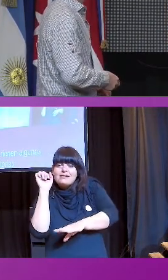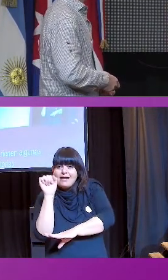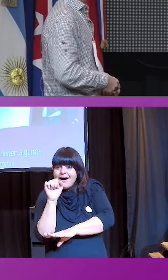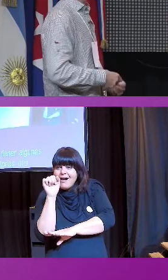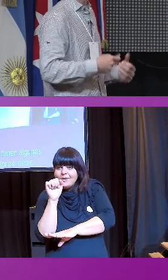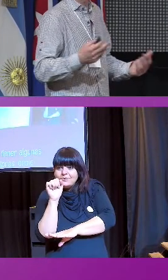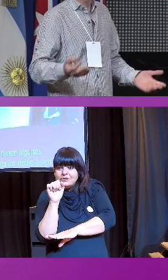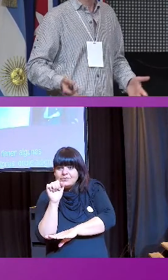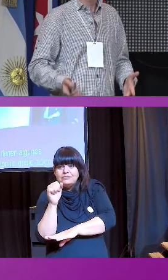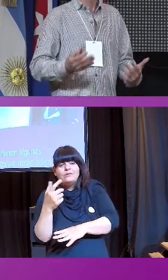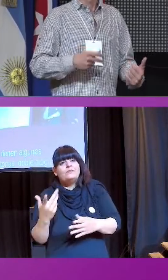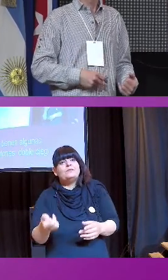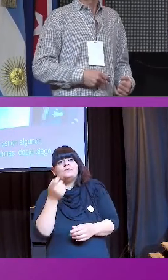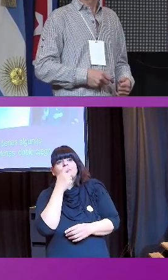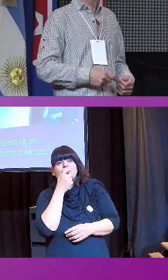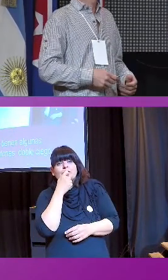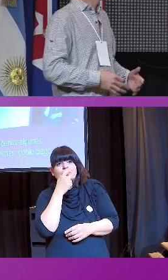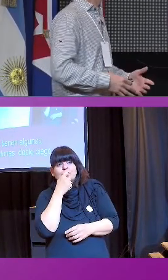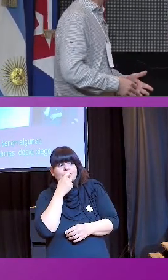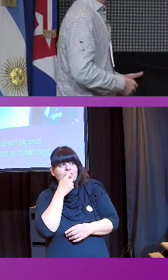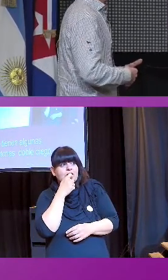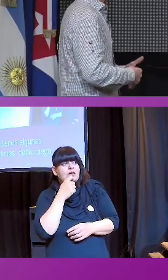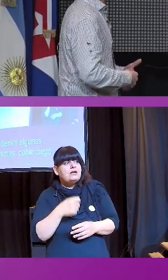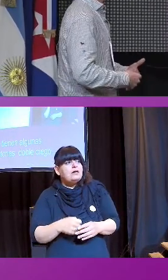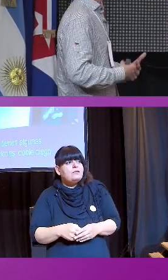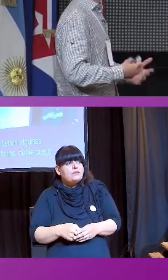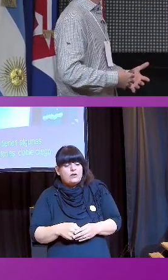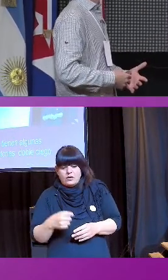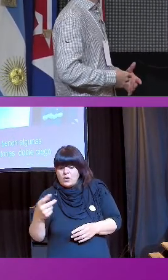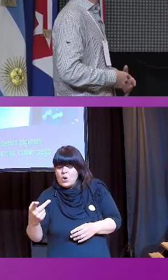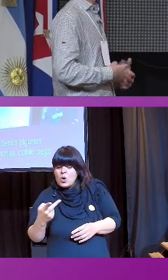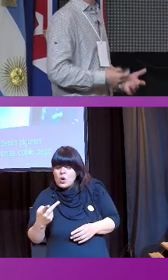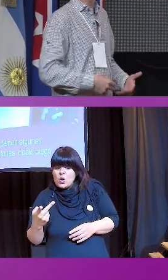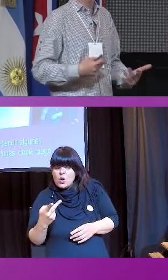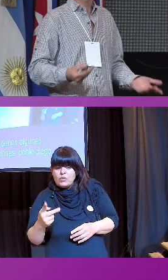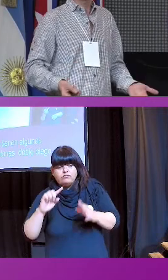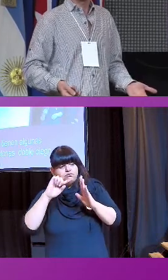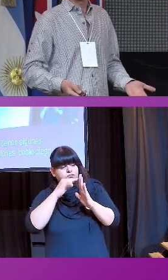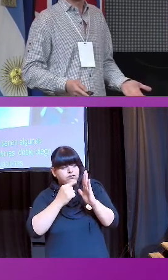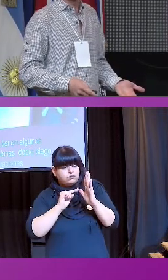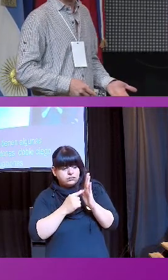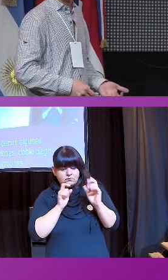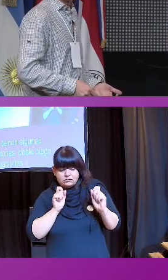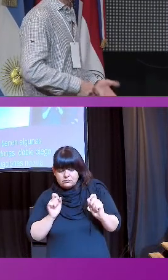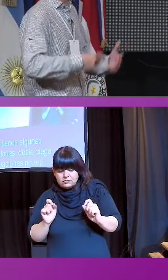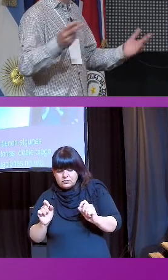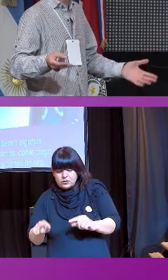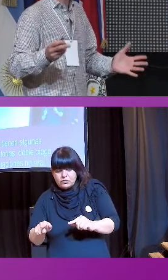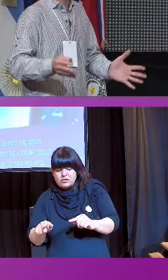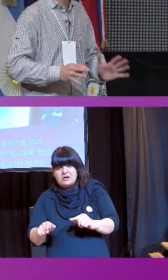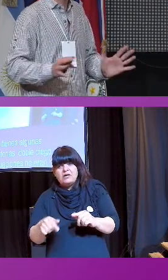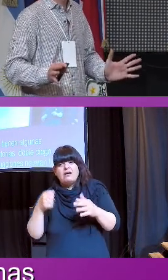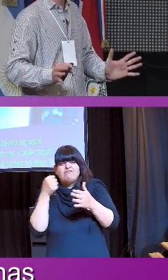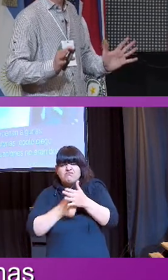Doble ciego significa que, significa que las puntuaciones no eran,